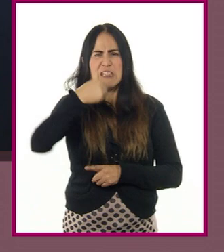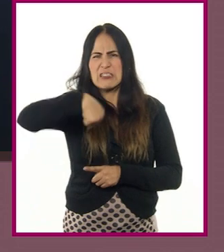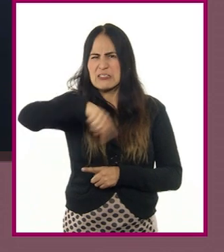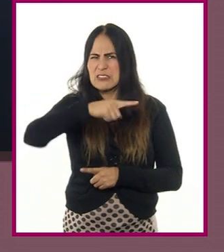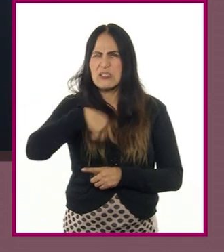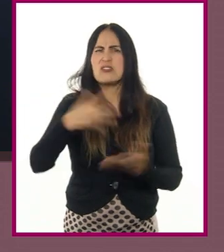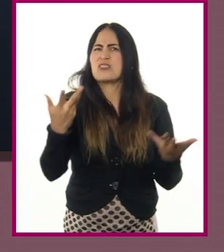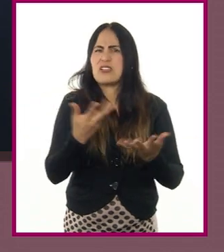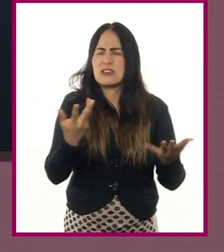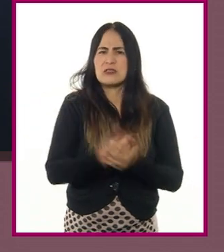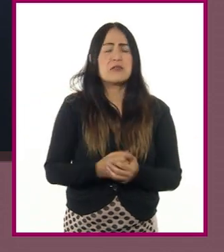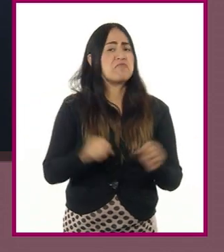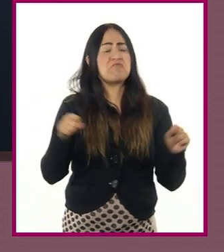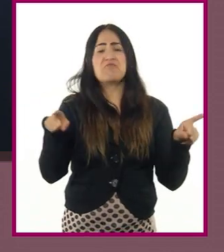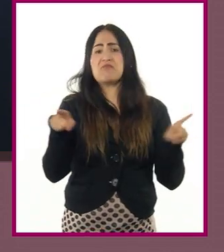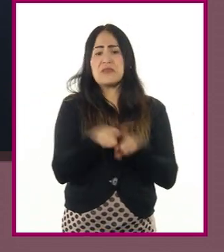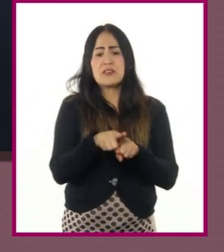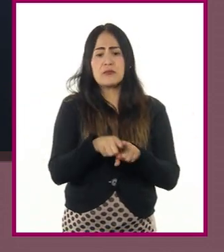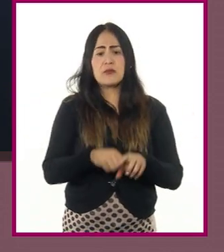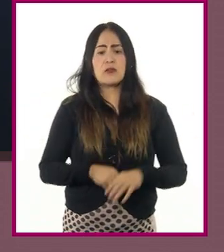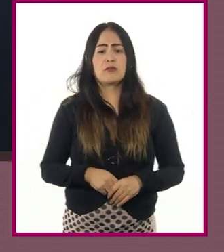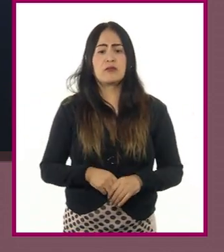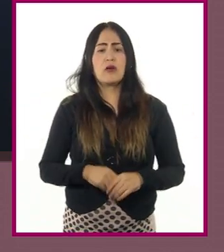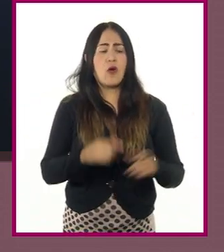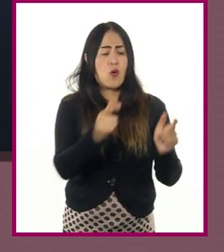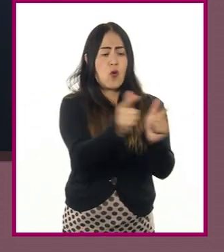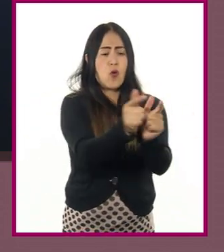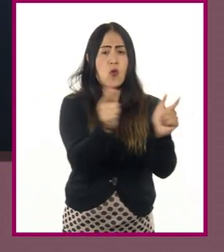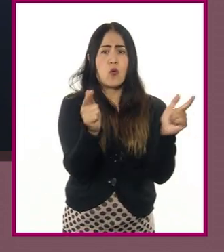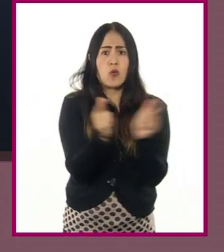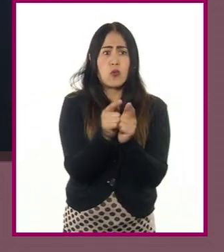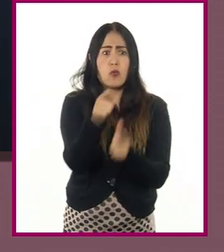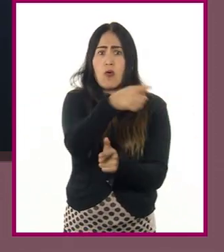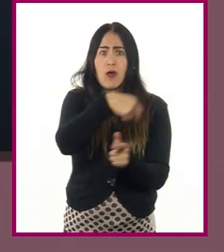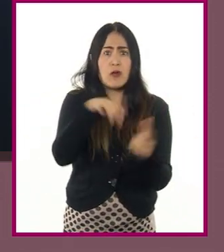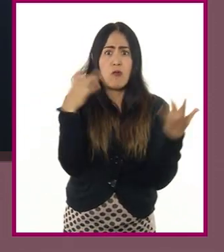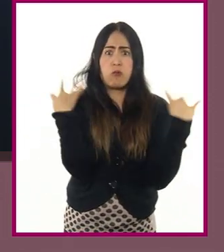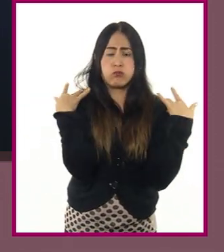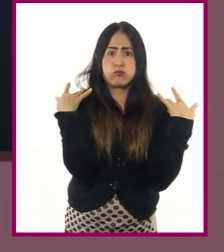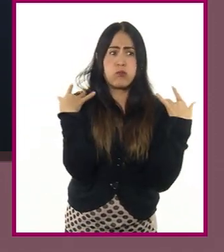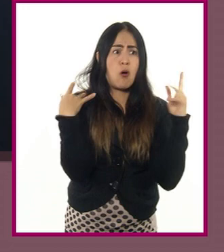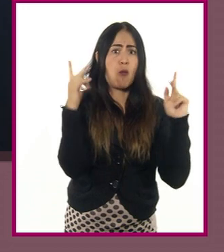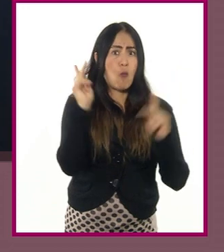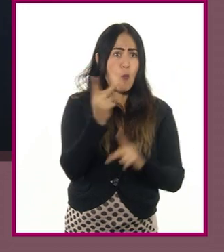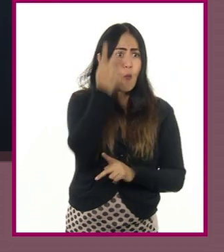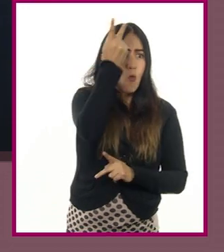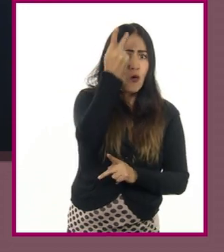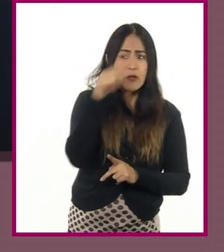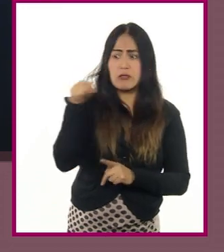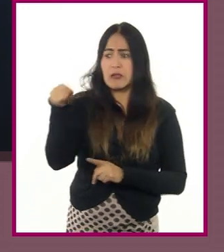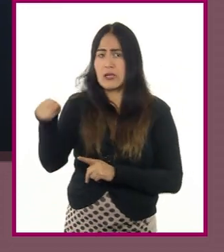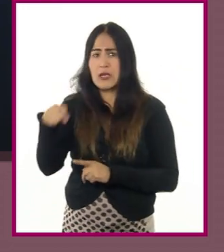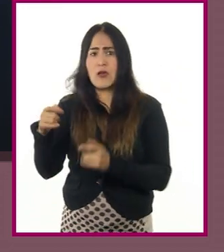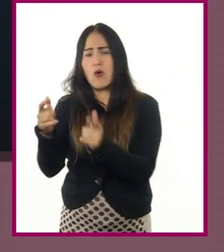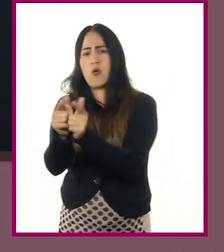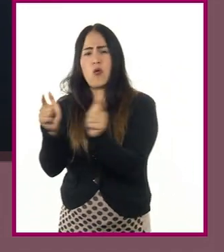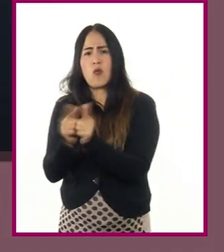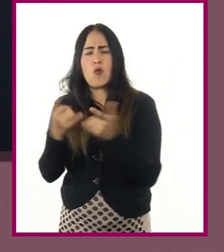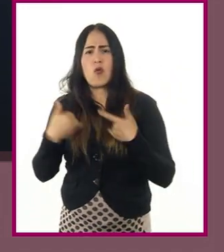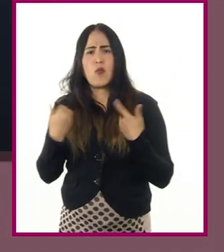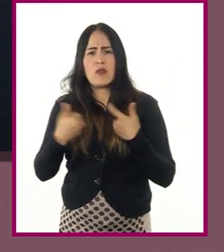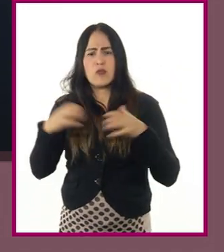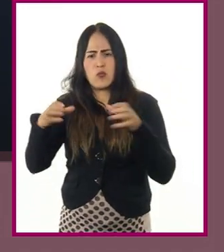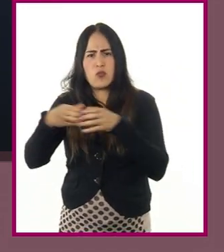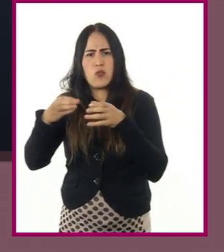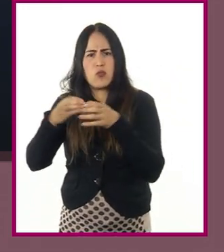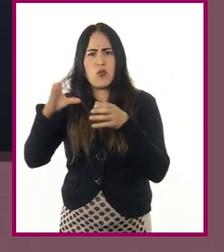es que también macanean a un grupo que no tiene nada que ver ni con los politécnicos, ni con la Juventud Comunista, que son los